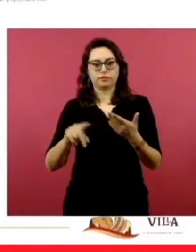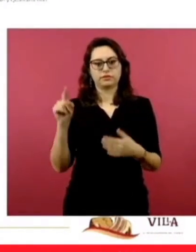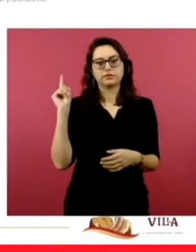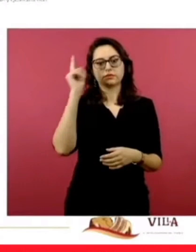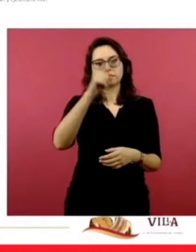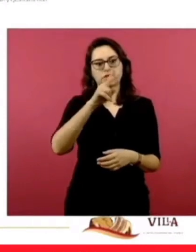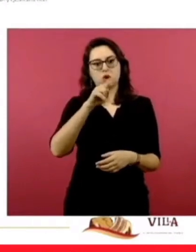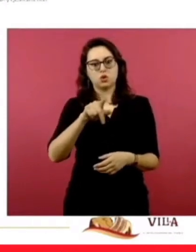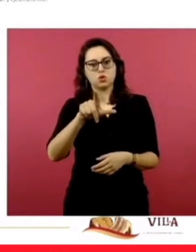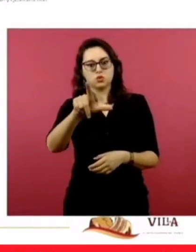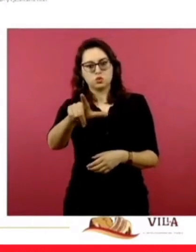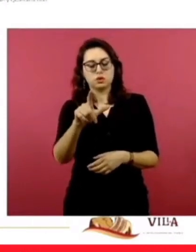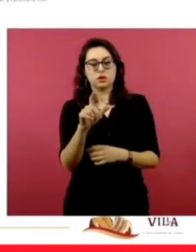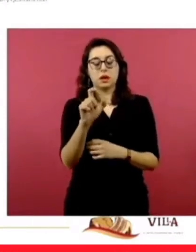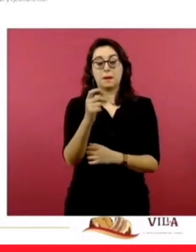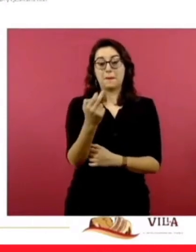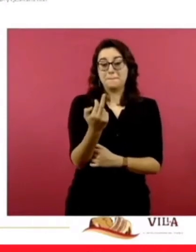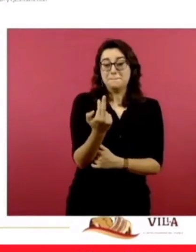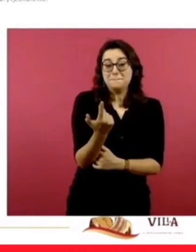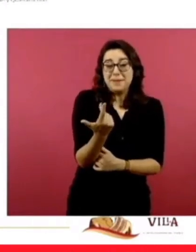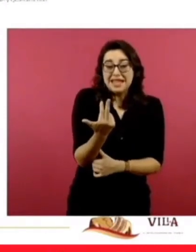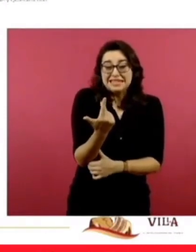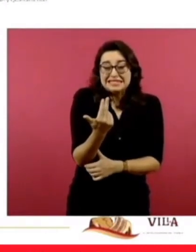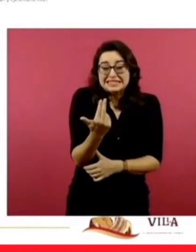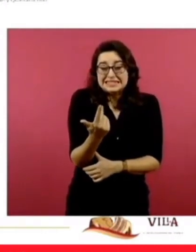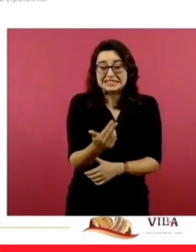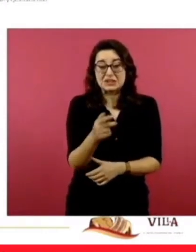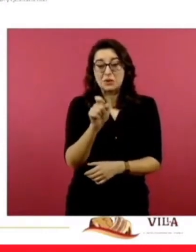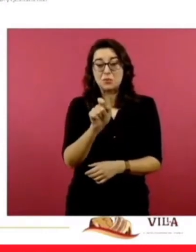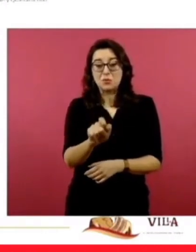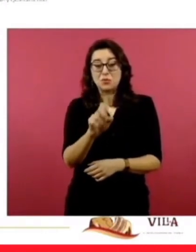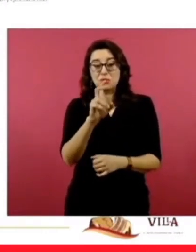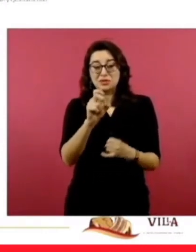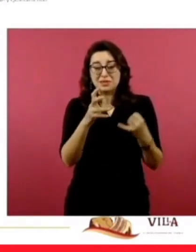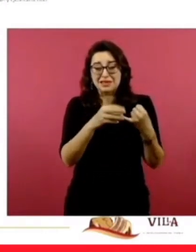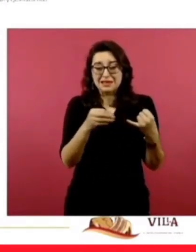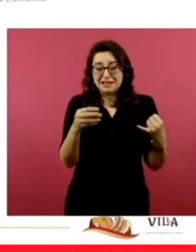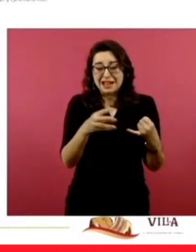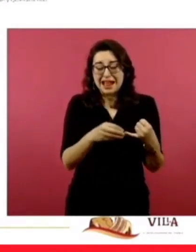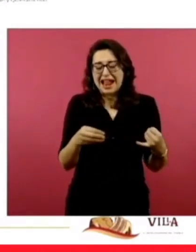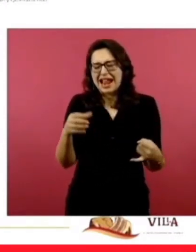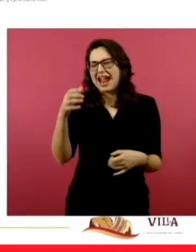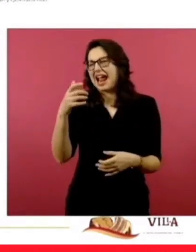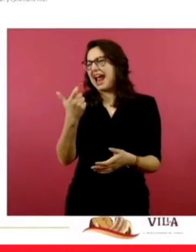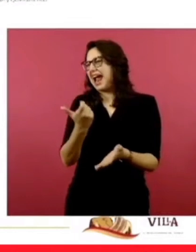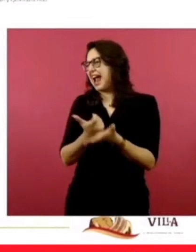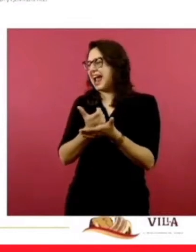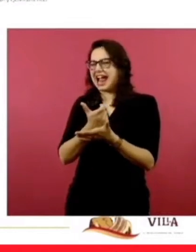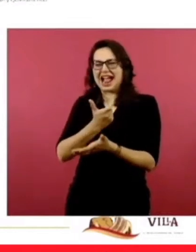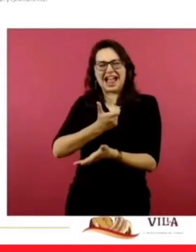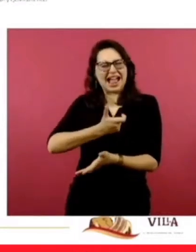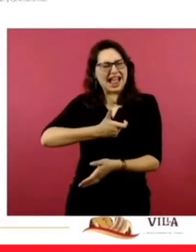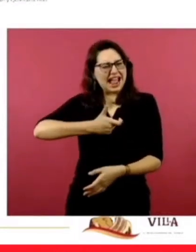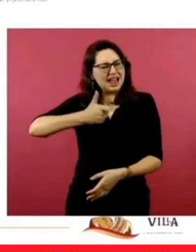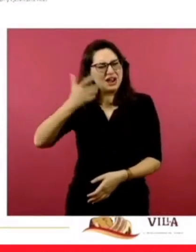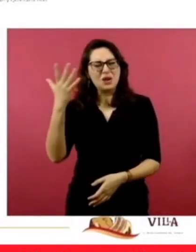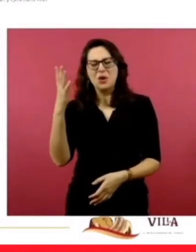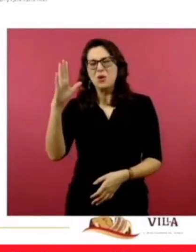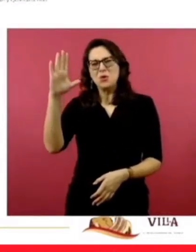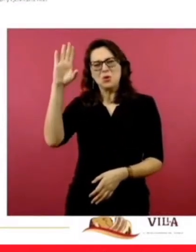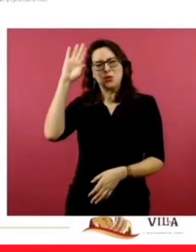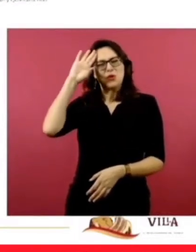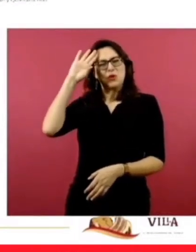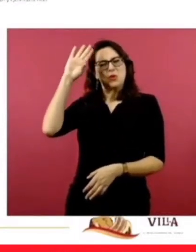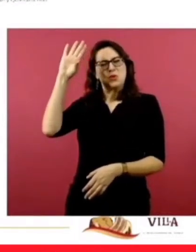un precio al público de 25 pesos con 30 centavos. Se pasaron de rosca con